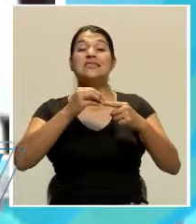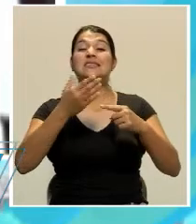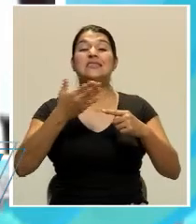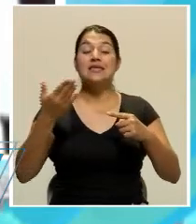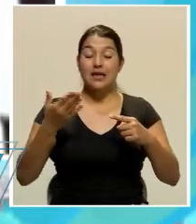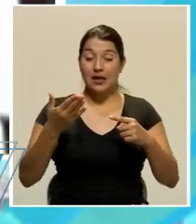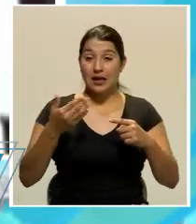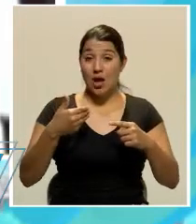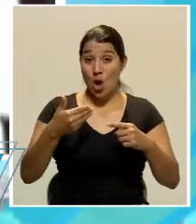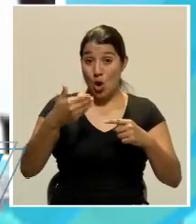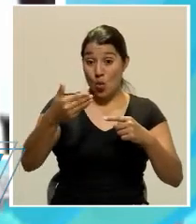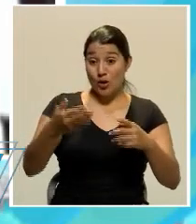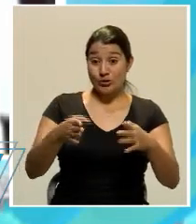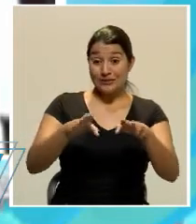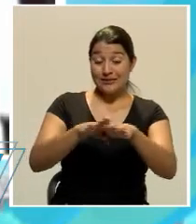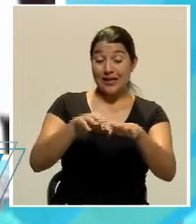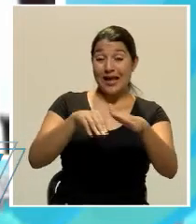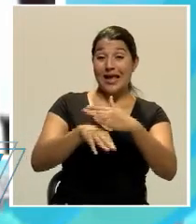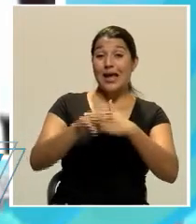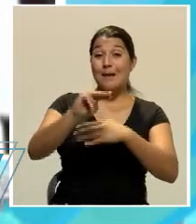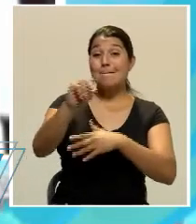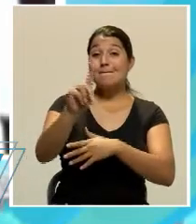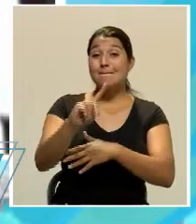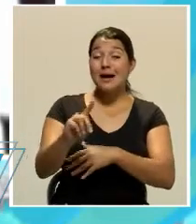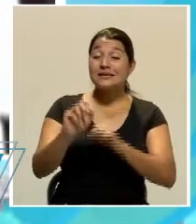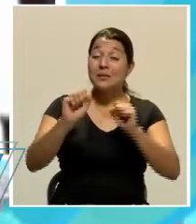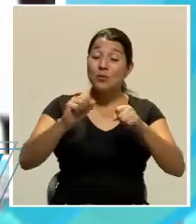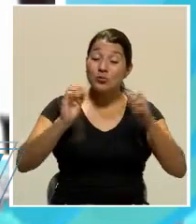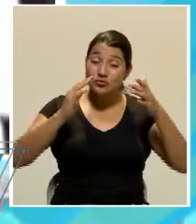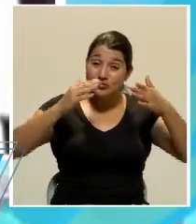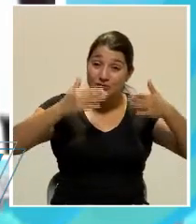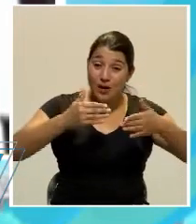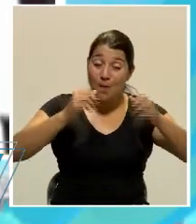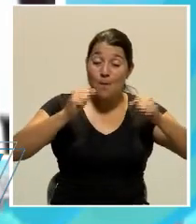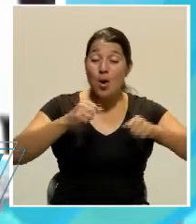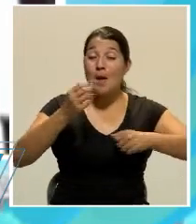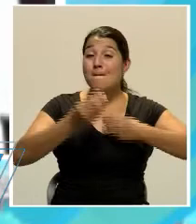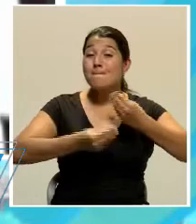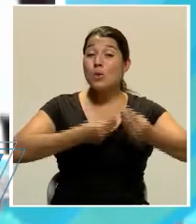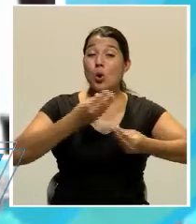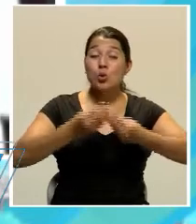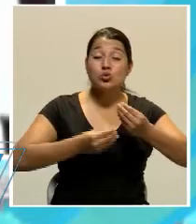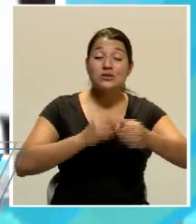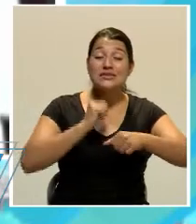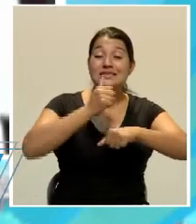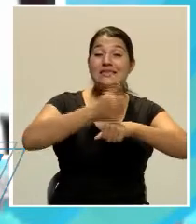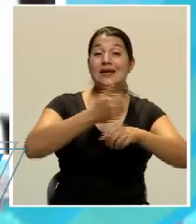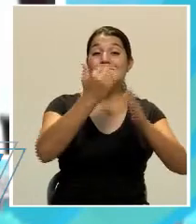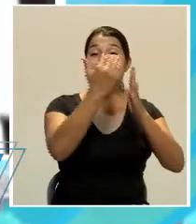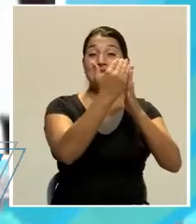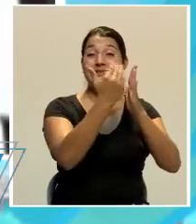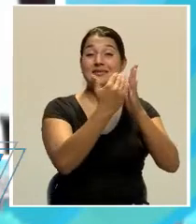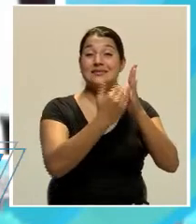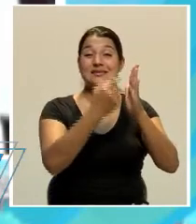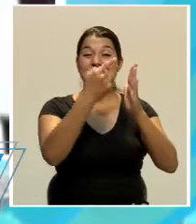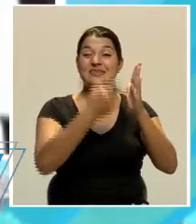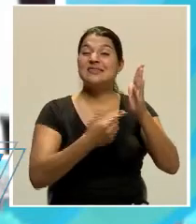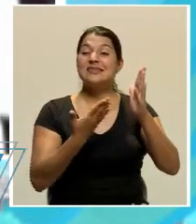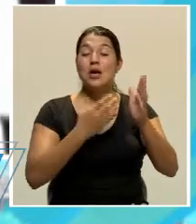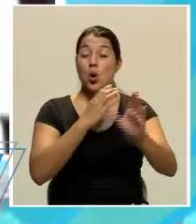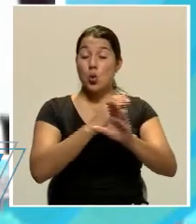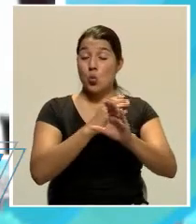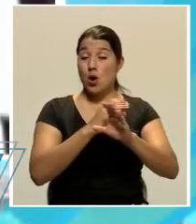focalizarse cuando el cierre en marzo en producir todos aquellos lineamientos y